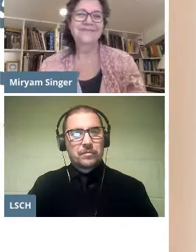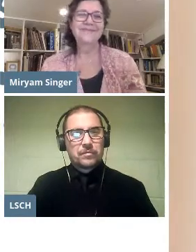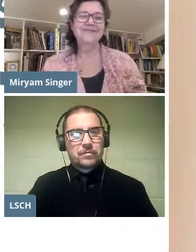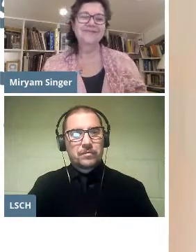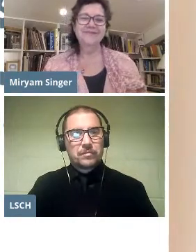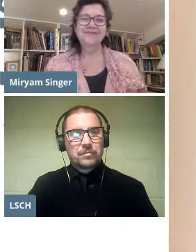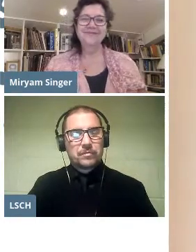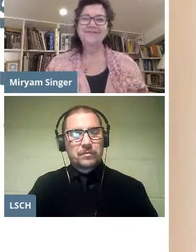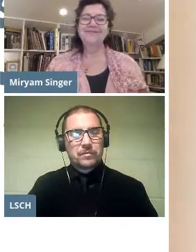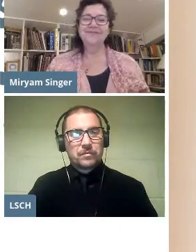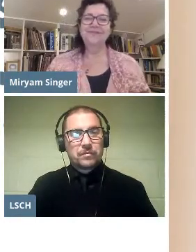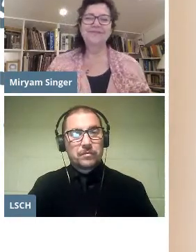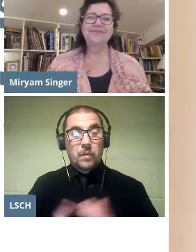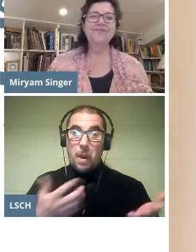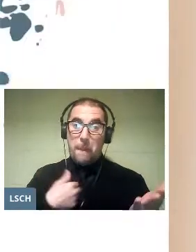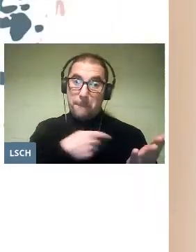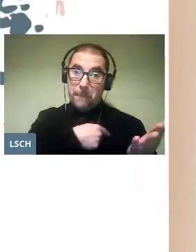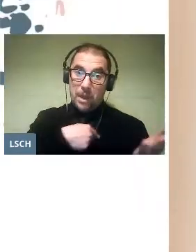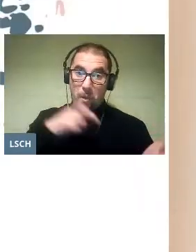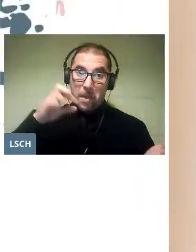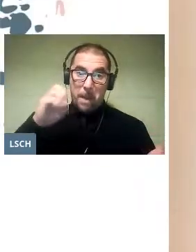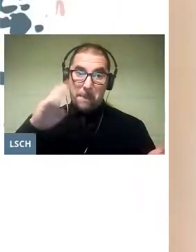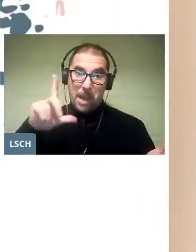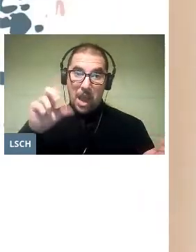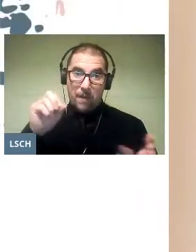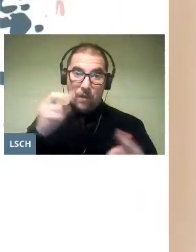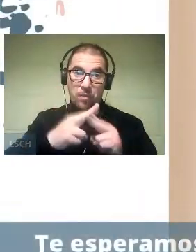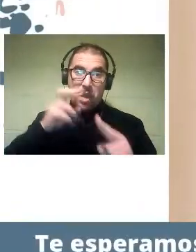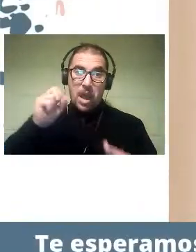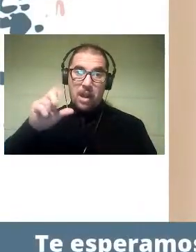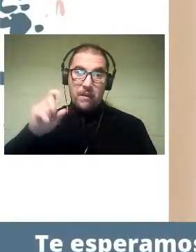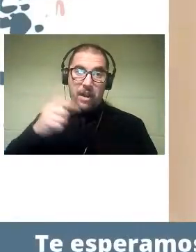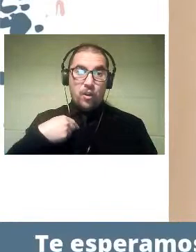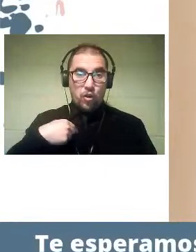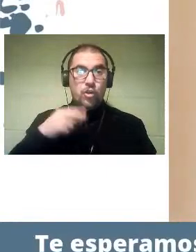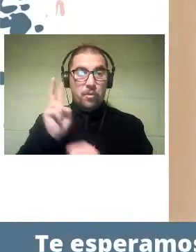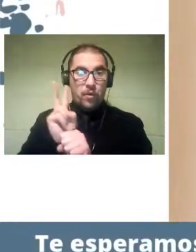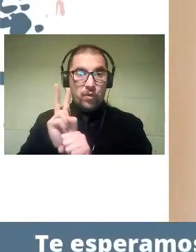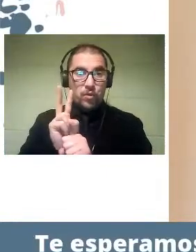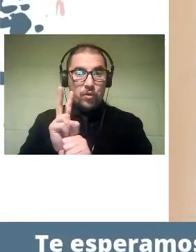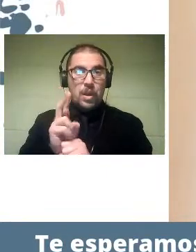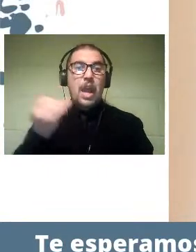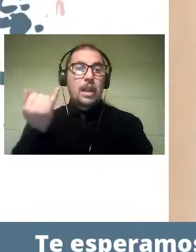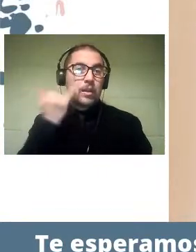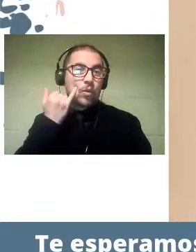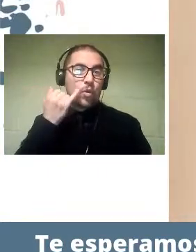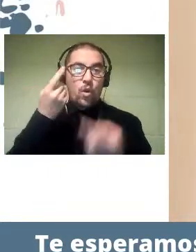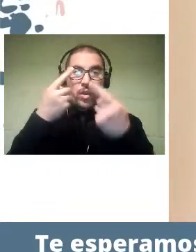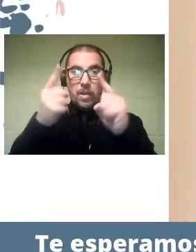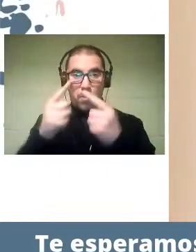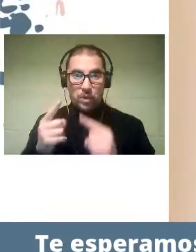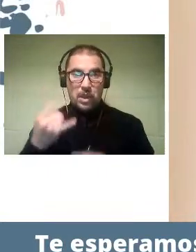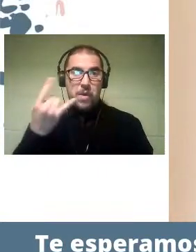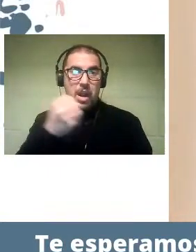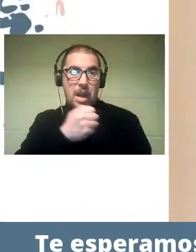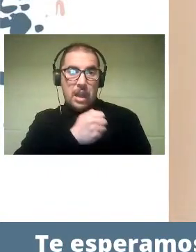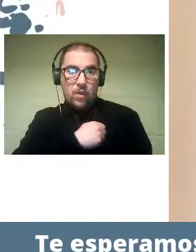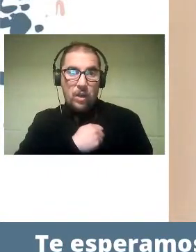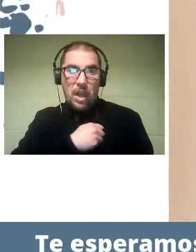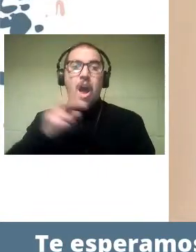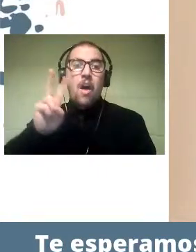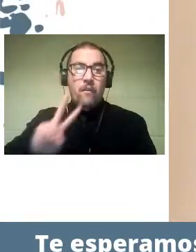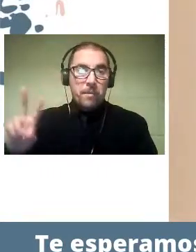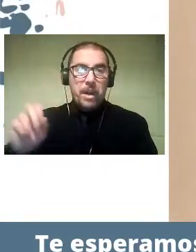Buen día. Mi nombre es Pablo Alvarado Gutiérrez, soy profesor en el Instituto de Música de la Pontificia